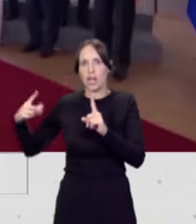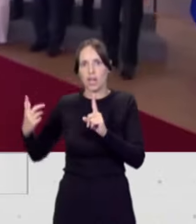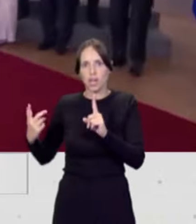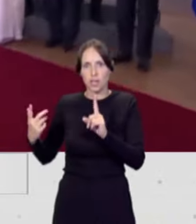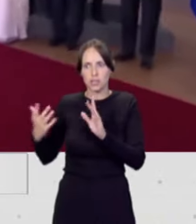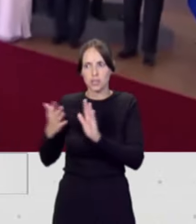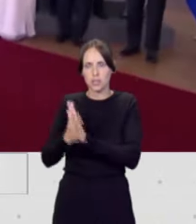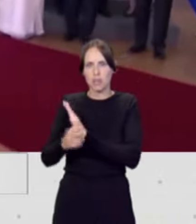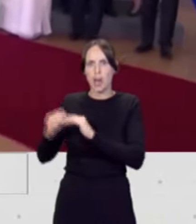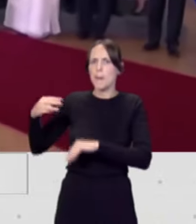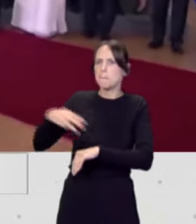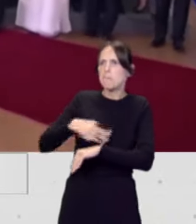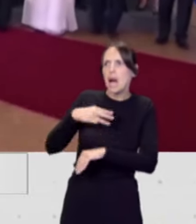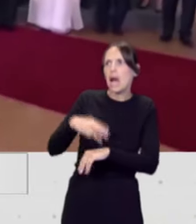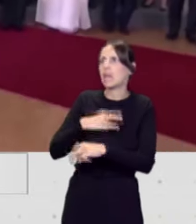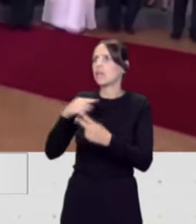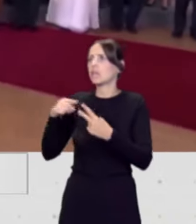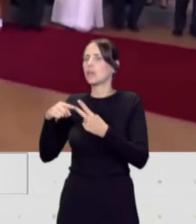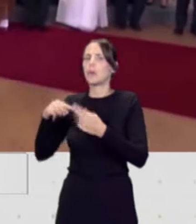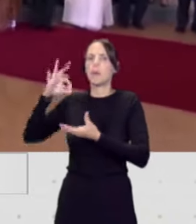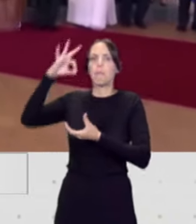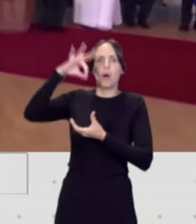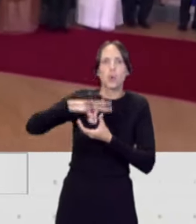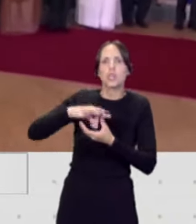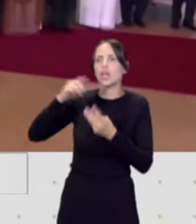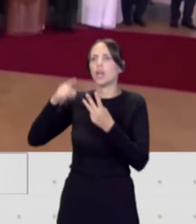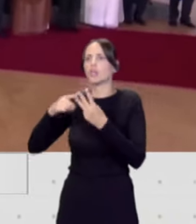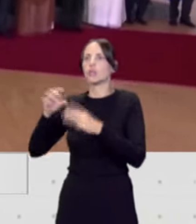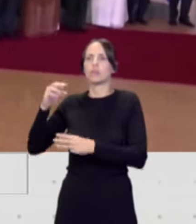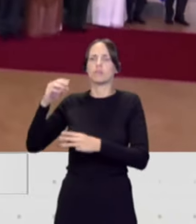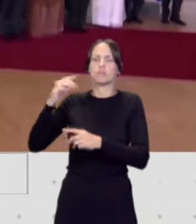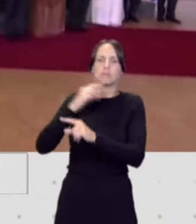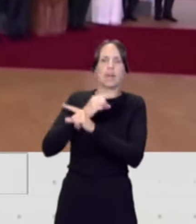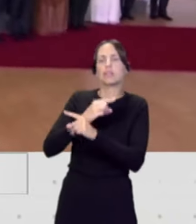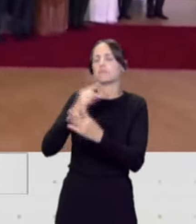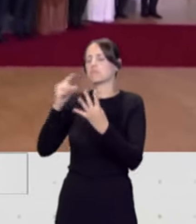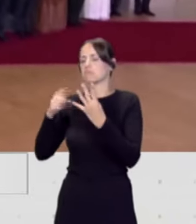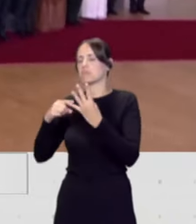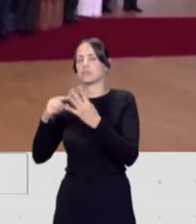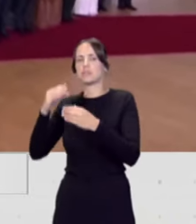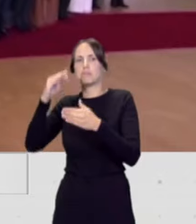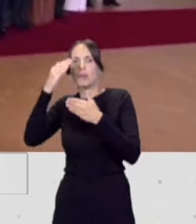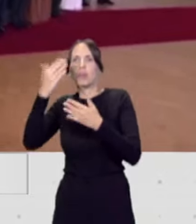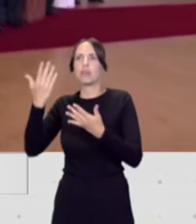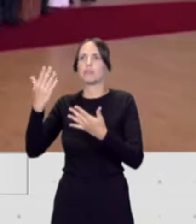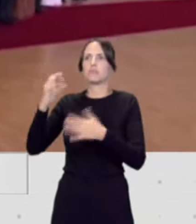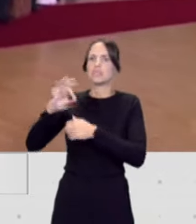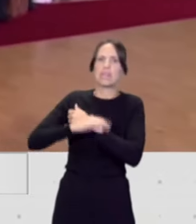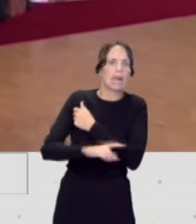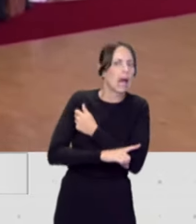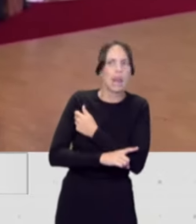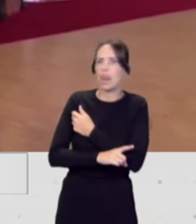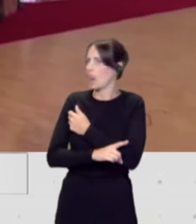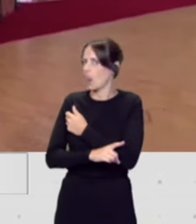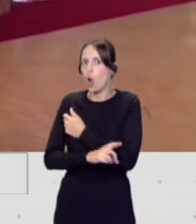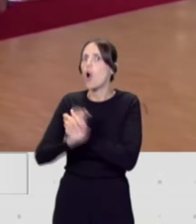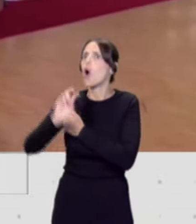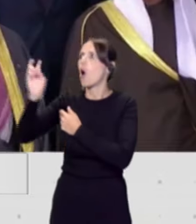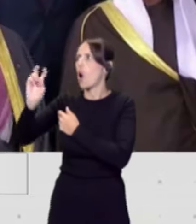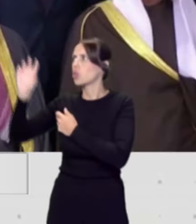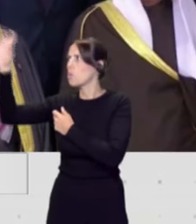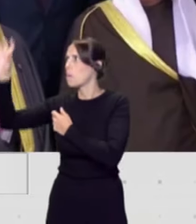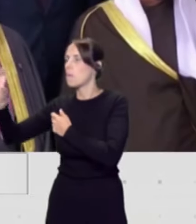de malienses, de mauritanos, de marroquíes, de Senegal. Se están bloqueando a lo mejor algunas entradas y saben que por Canarias pueden entrar. Correcto, a Europa. Pero además,